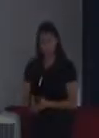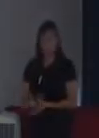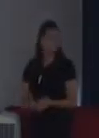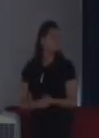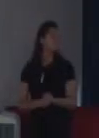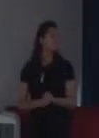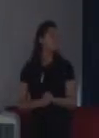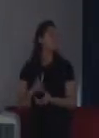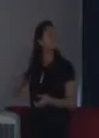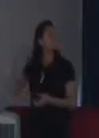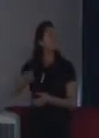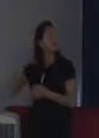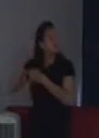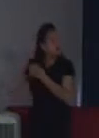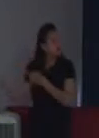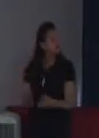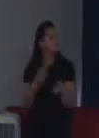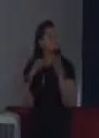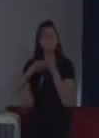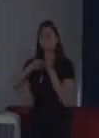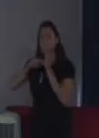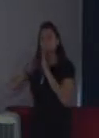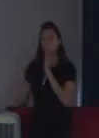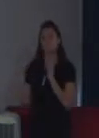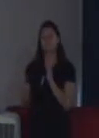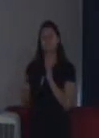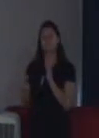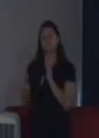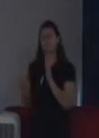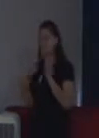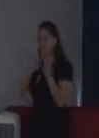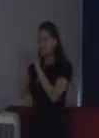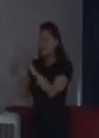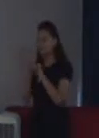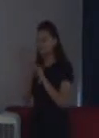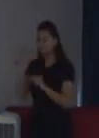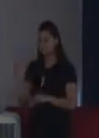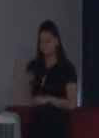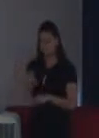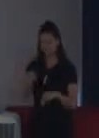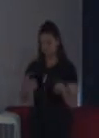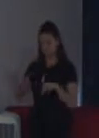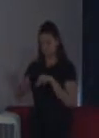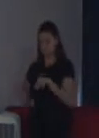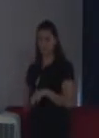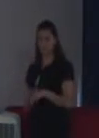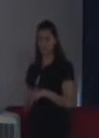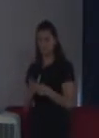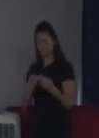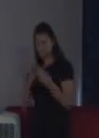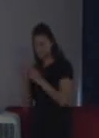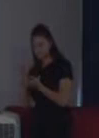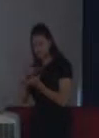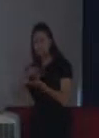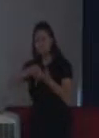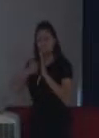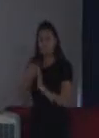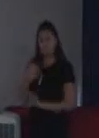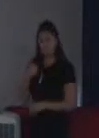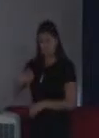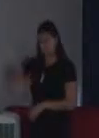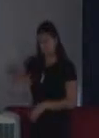Necesitamos redefinir las relaciones entre los actores. ¿Qué significa? Nosotros como